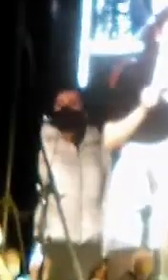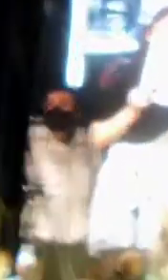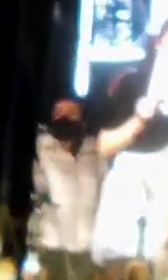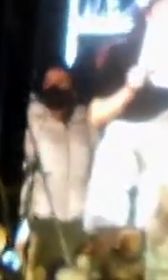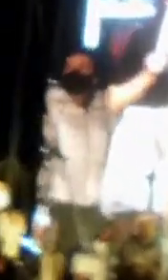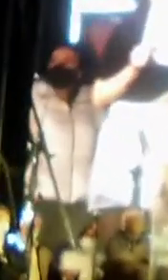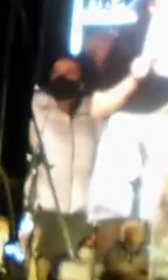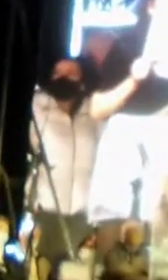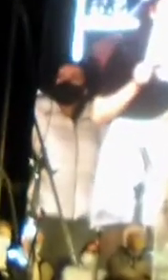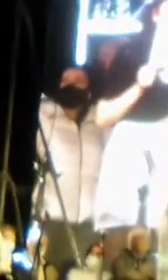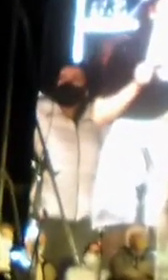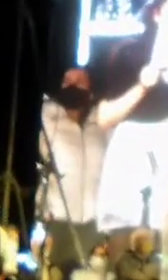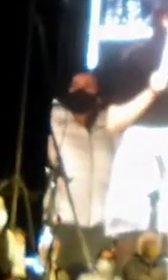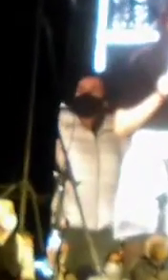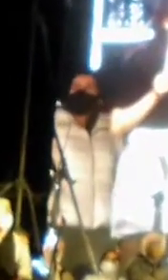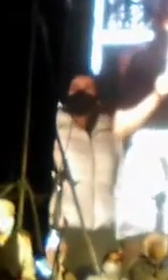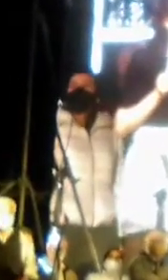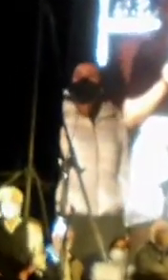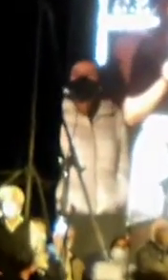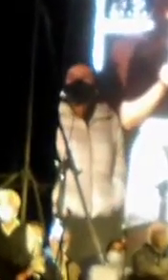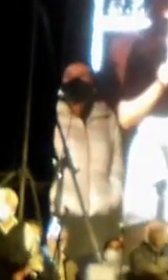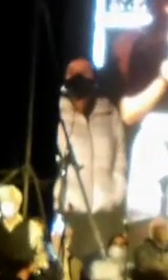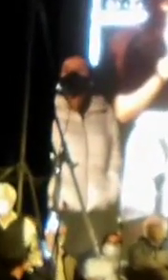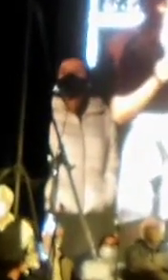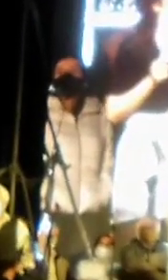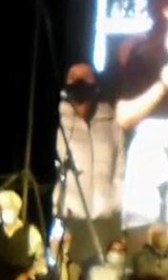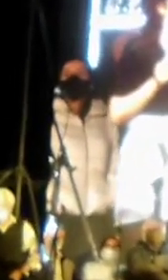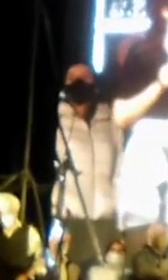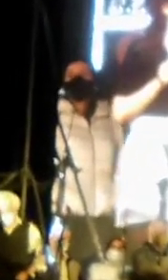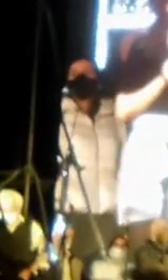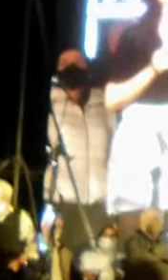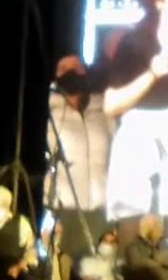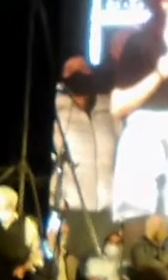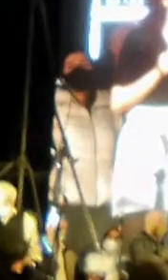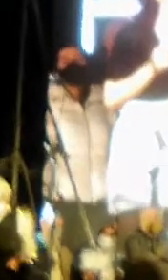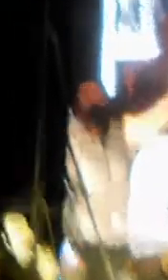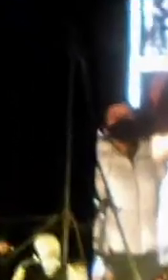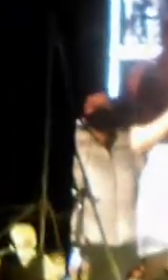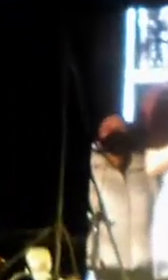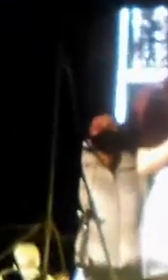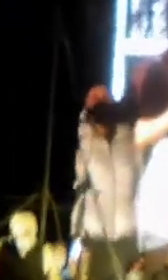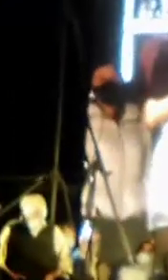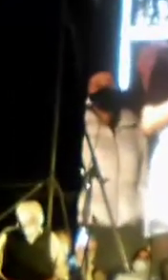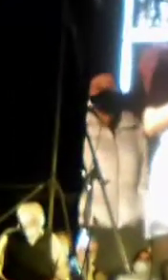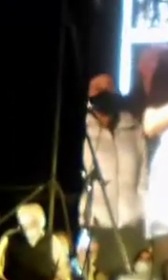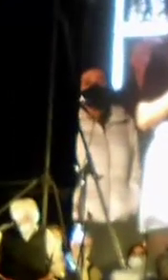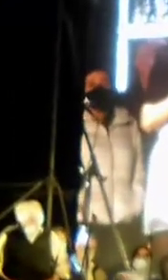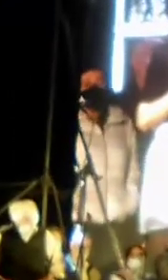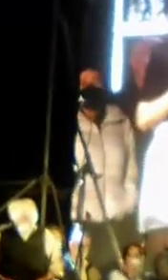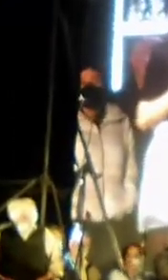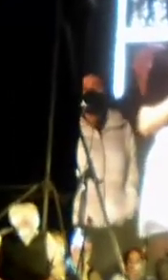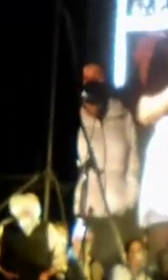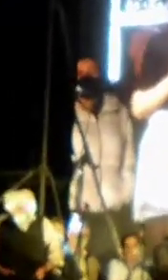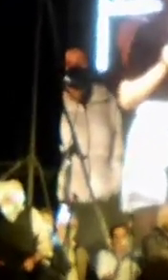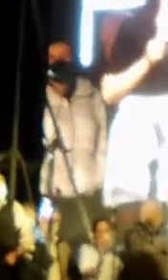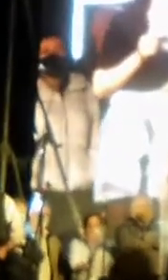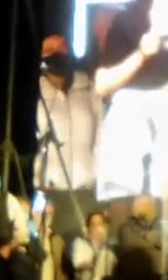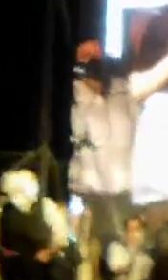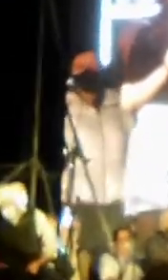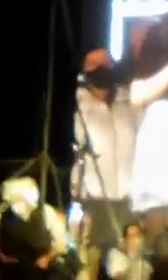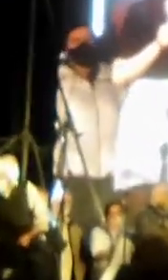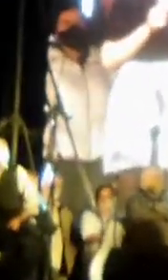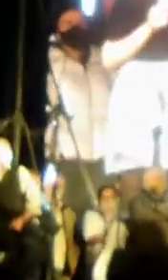Nacional, comisiones departamentales en los 18 departamentos del interior del país y 8 comisiones, una por municipio, en